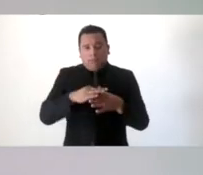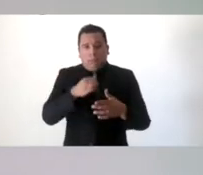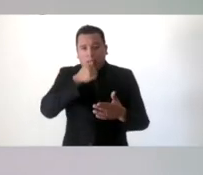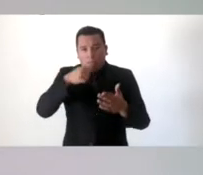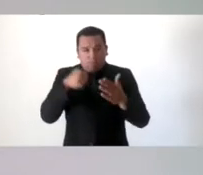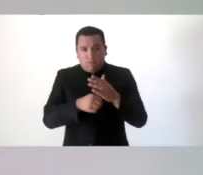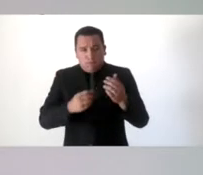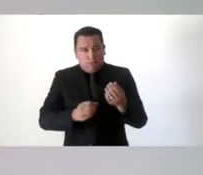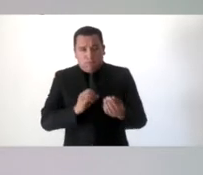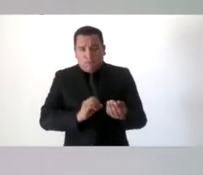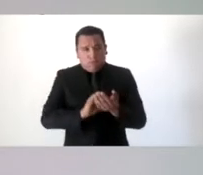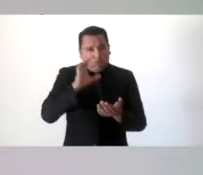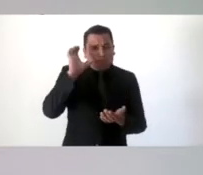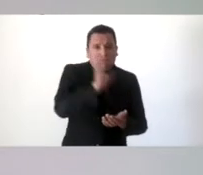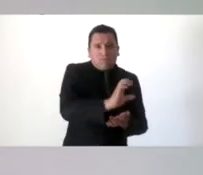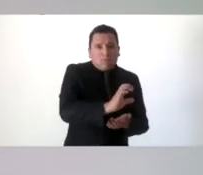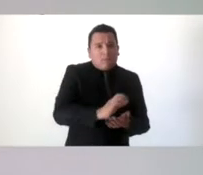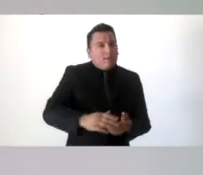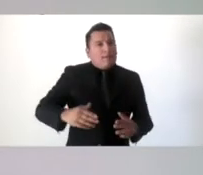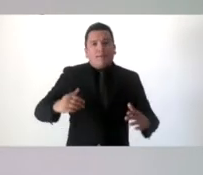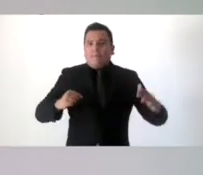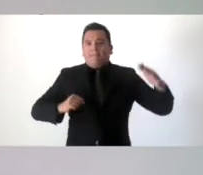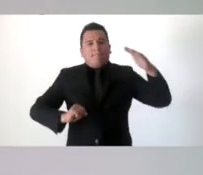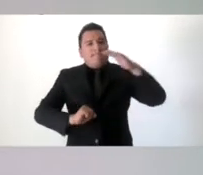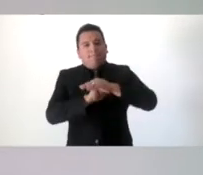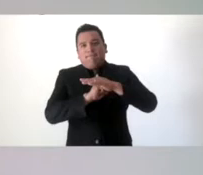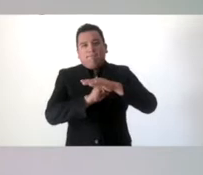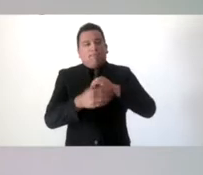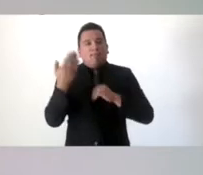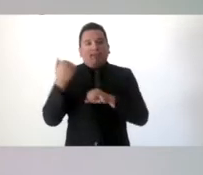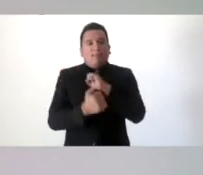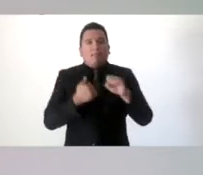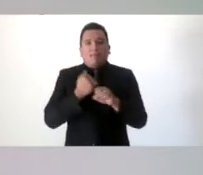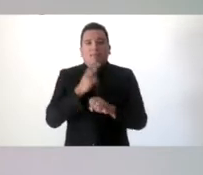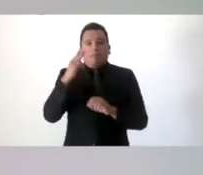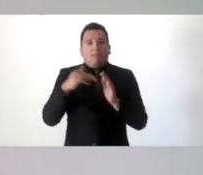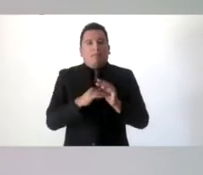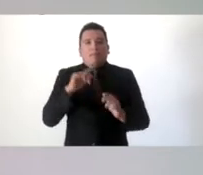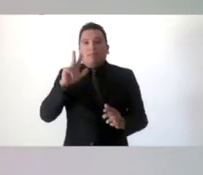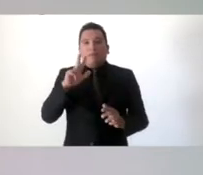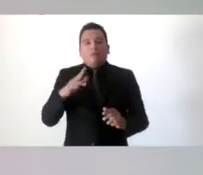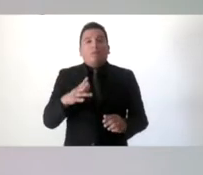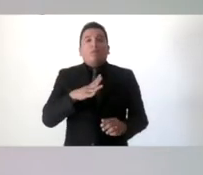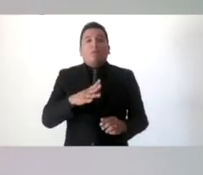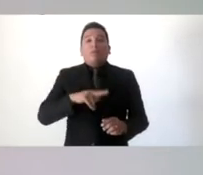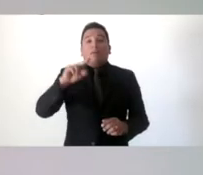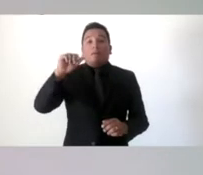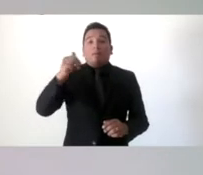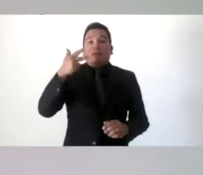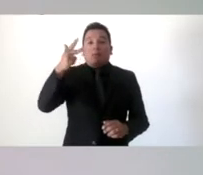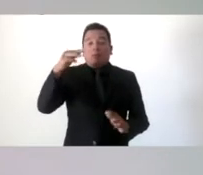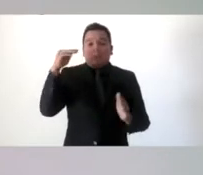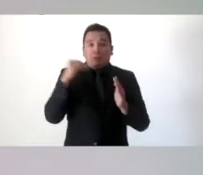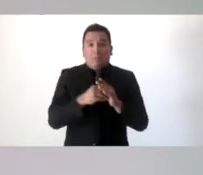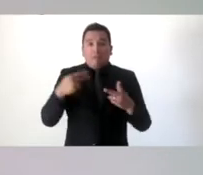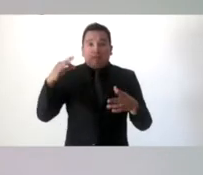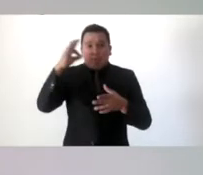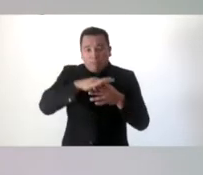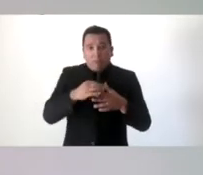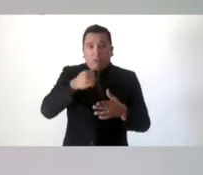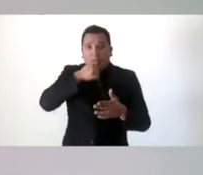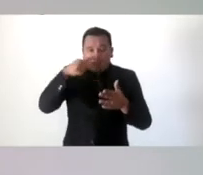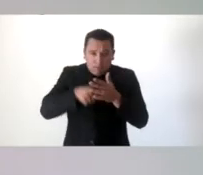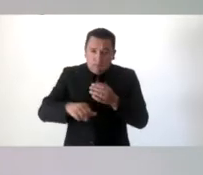ya digamos que llegó a su máximo en esta última elección de 2018. Tuvimos 98,000 votos que llegaron desde el